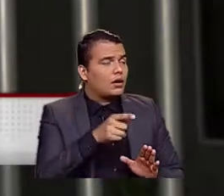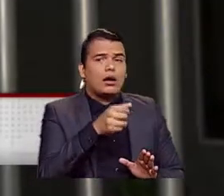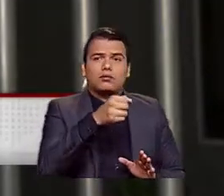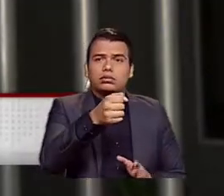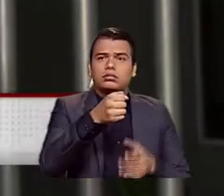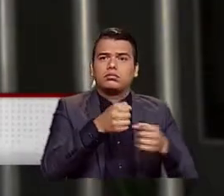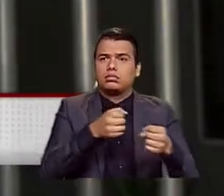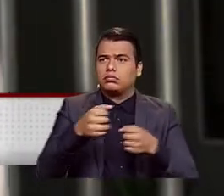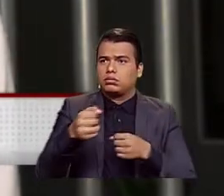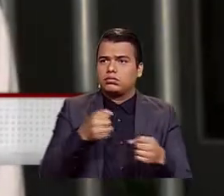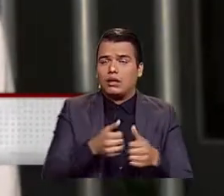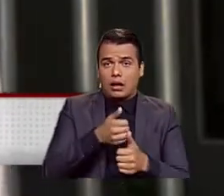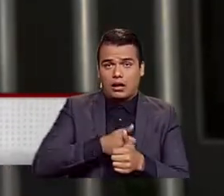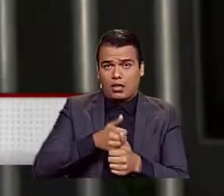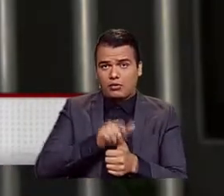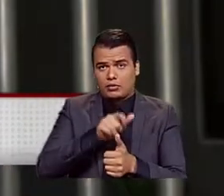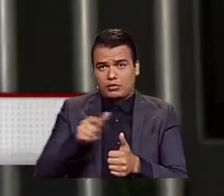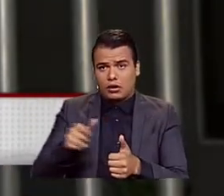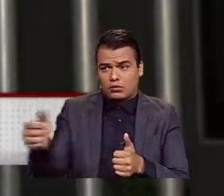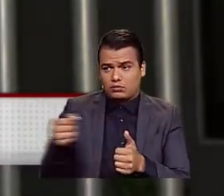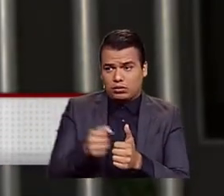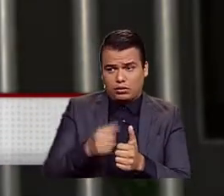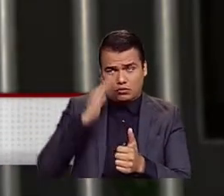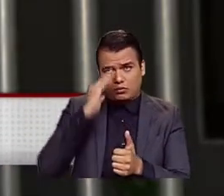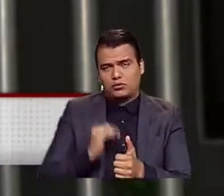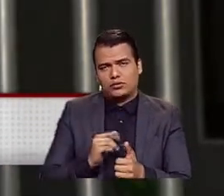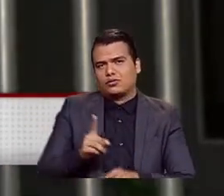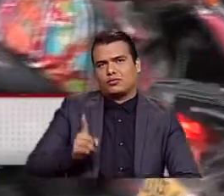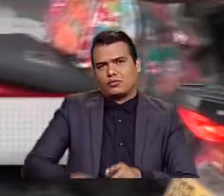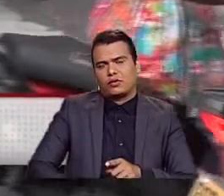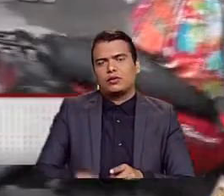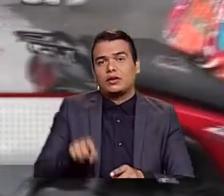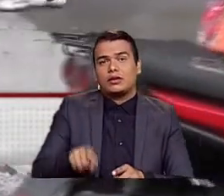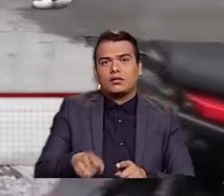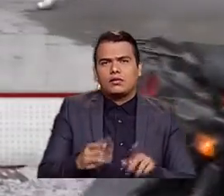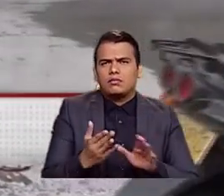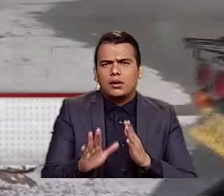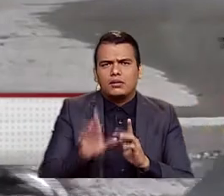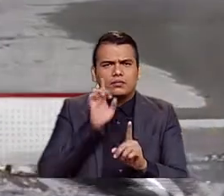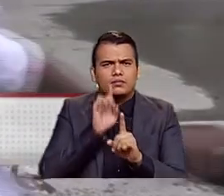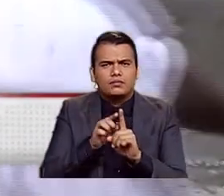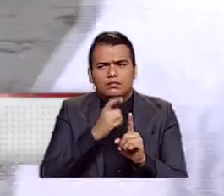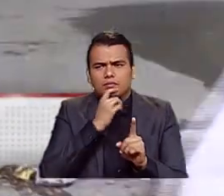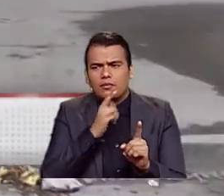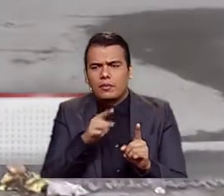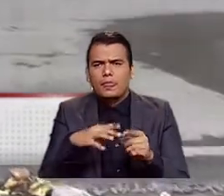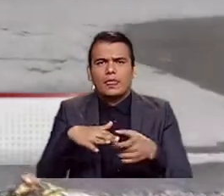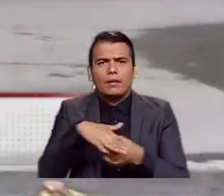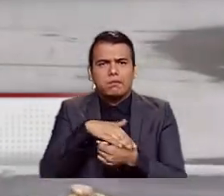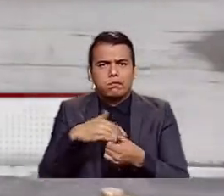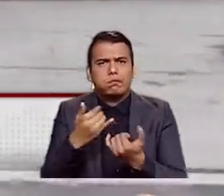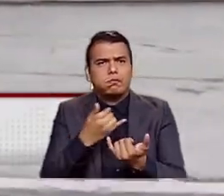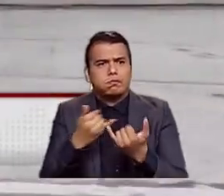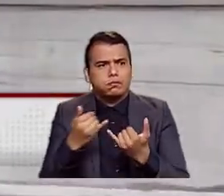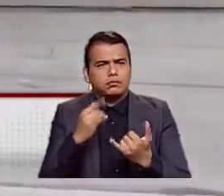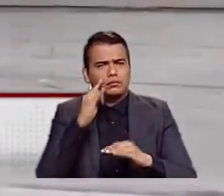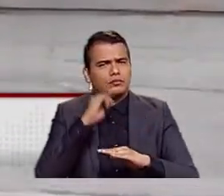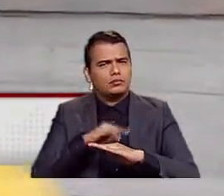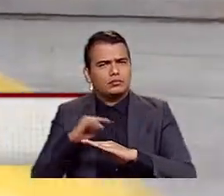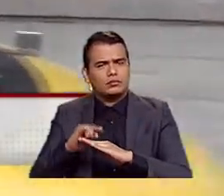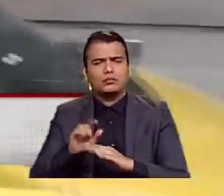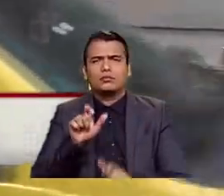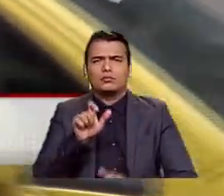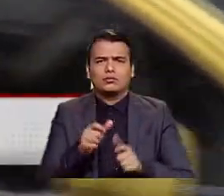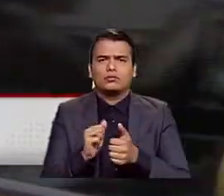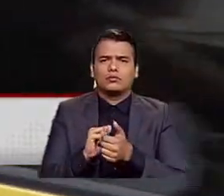ciudadano. Entonces hoy lo que se requiere es hacer unos planes de choque integral que permitan que en cada barrio de Quibdó haya monitores